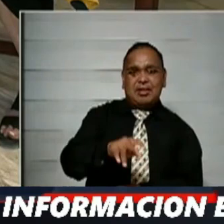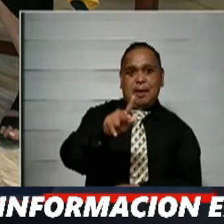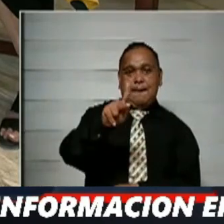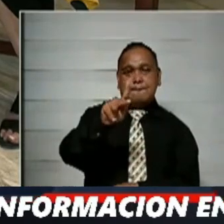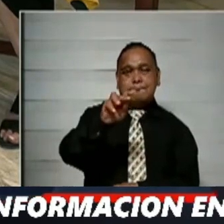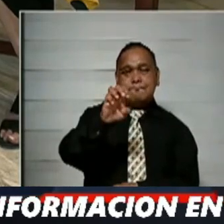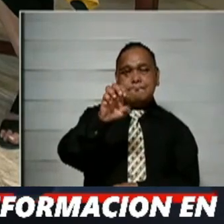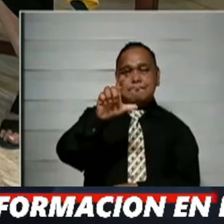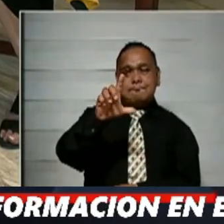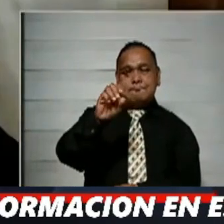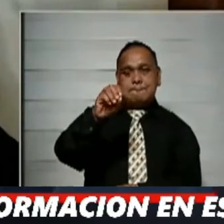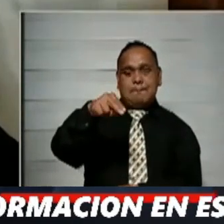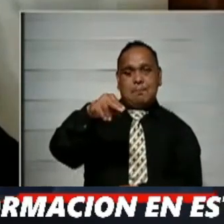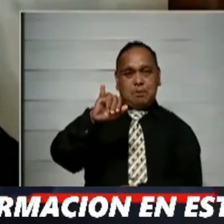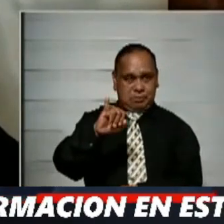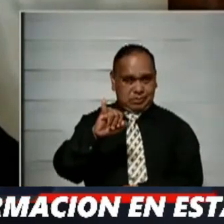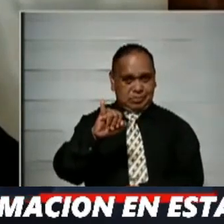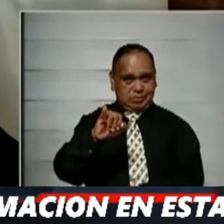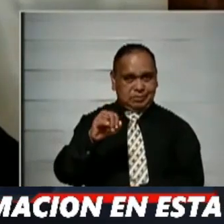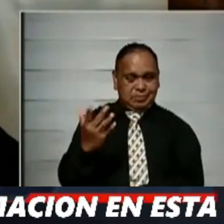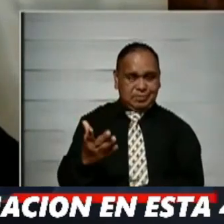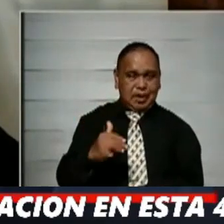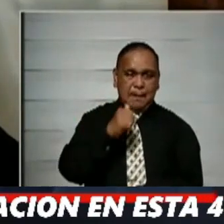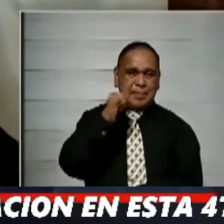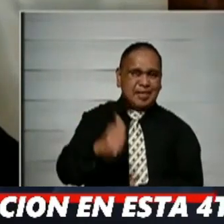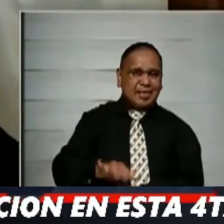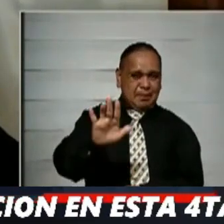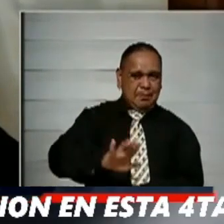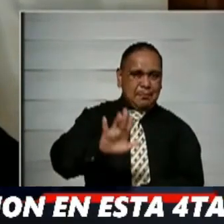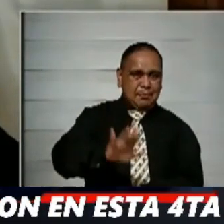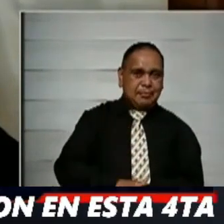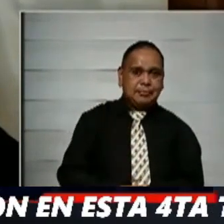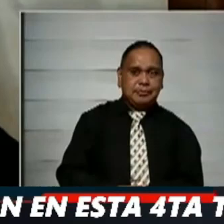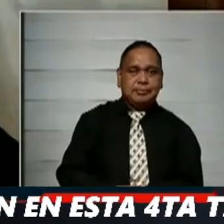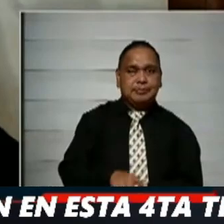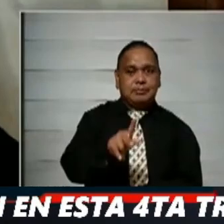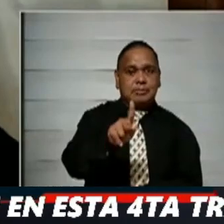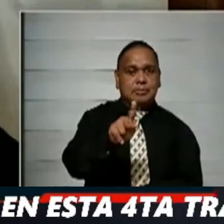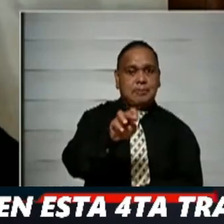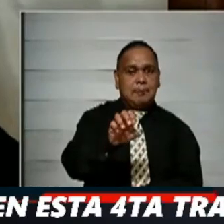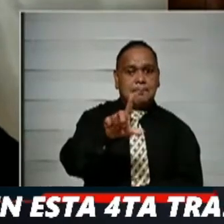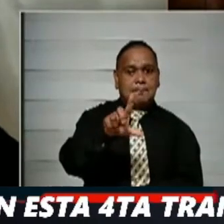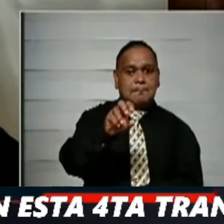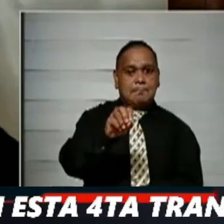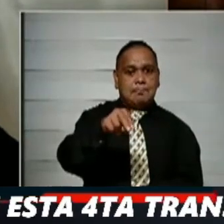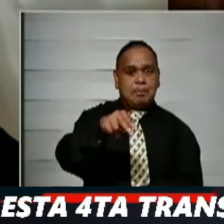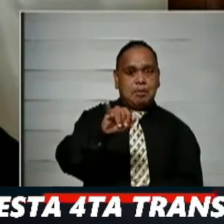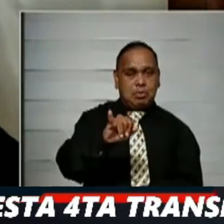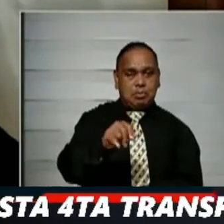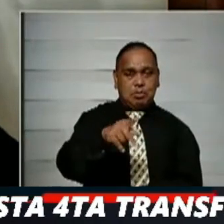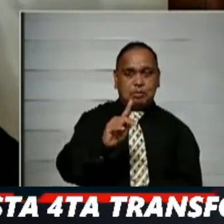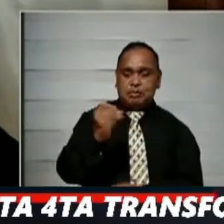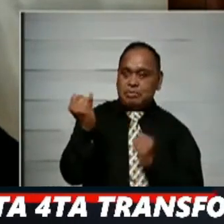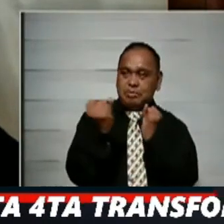Peloni. El Peloni, parece italiano, ¿no? Pues el Peloni, que dice, no, lo conocen por Emigdio, tal, lo mismo el Emigdio